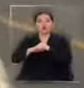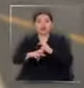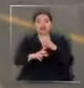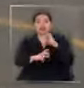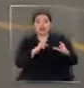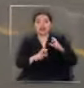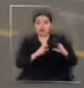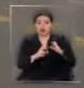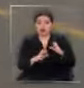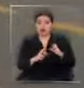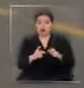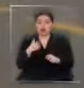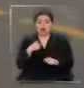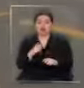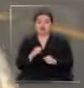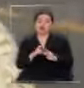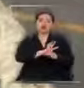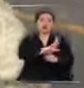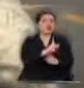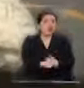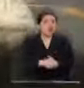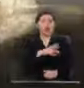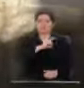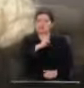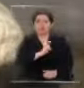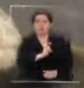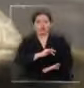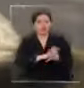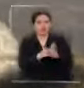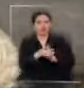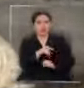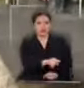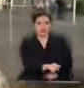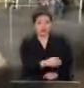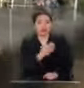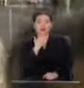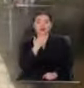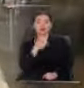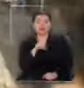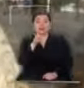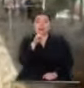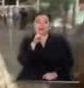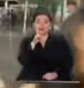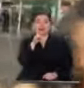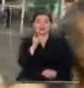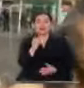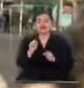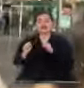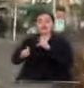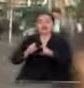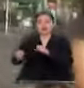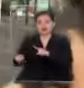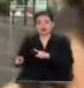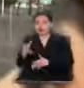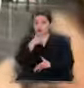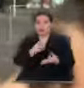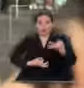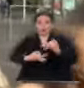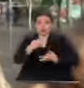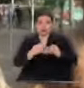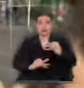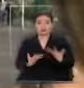¿Cierto? Ya, ahí yo te puedo. Robo, saqueo, todo ya, eso. Pero también hay que tener la mano para defenderlos contra la injusticia que estamos viviendo. ¿Cómo la